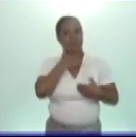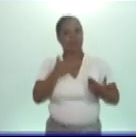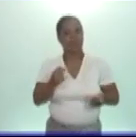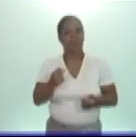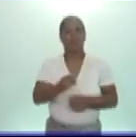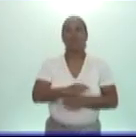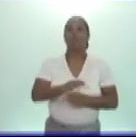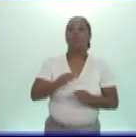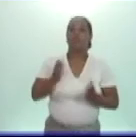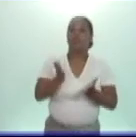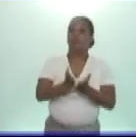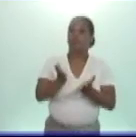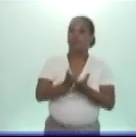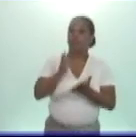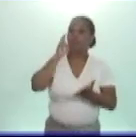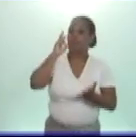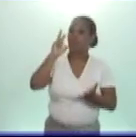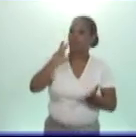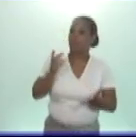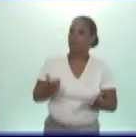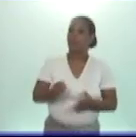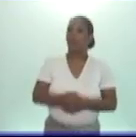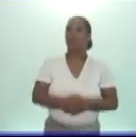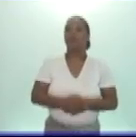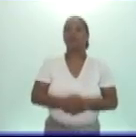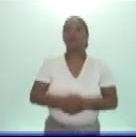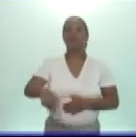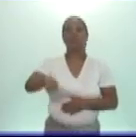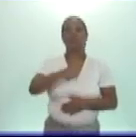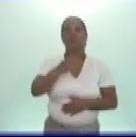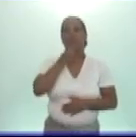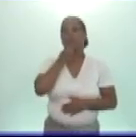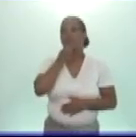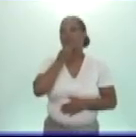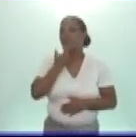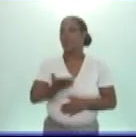clase y que sé que ustedes van a poder